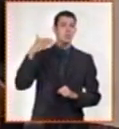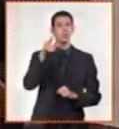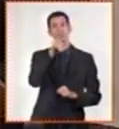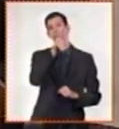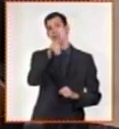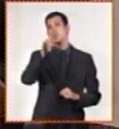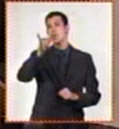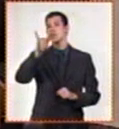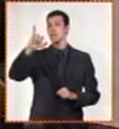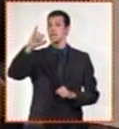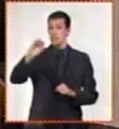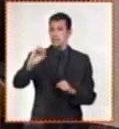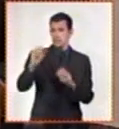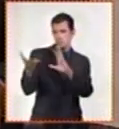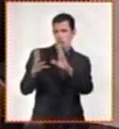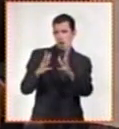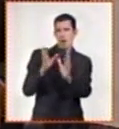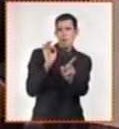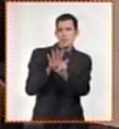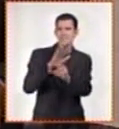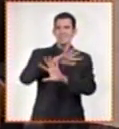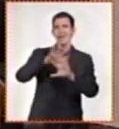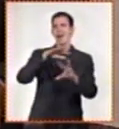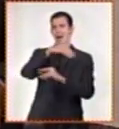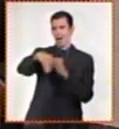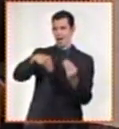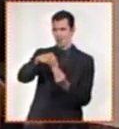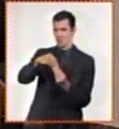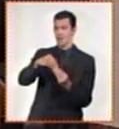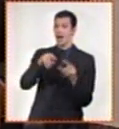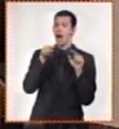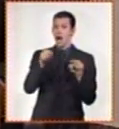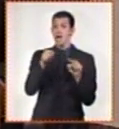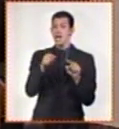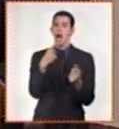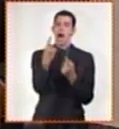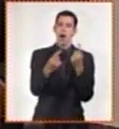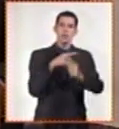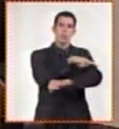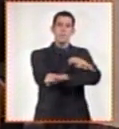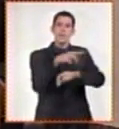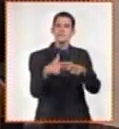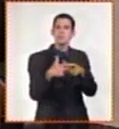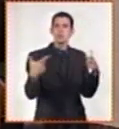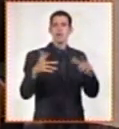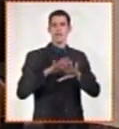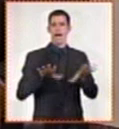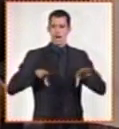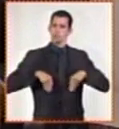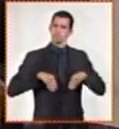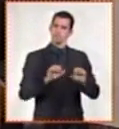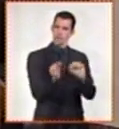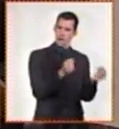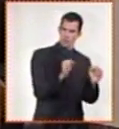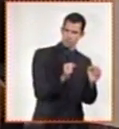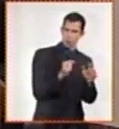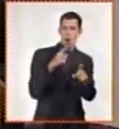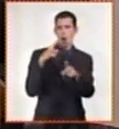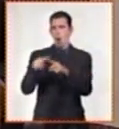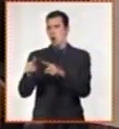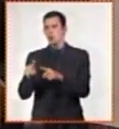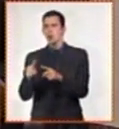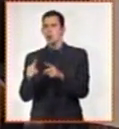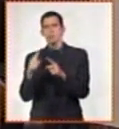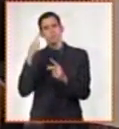tomó su forma gradualmente. En el siglo XXI, los países de mercados emergentes, los países en vías de desarrollo,